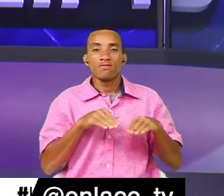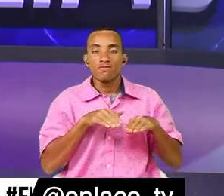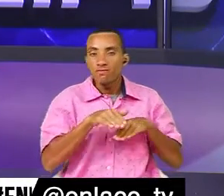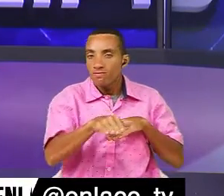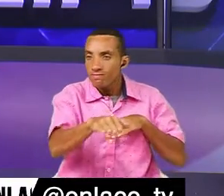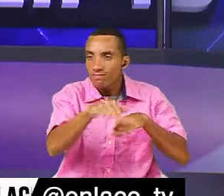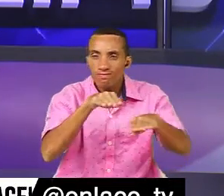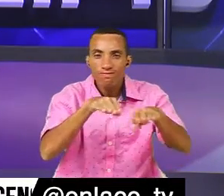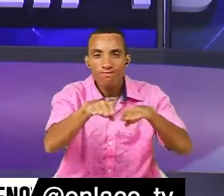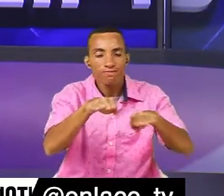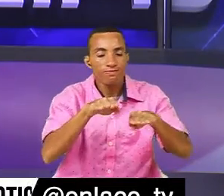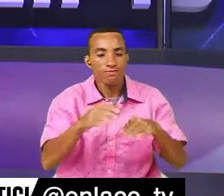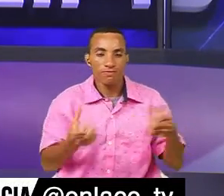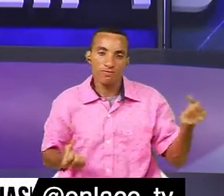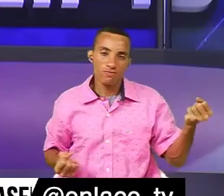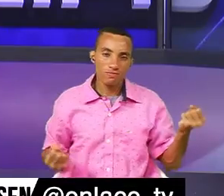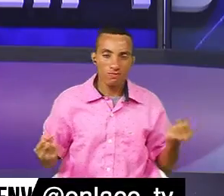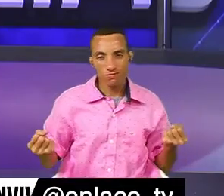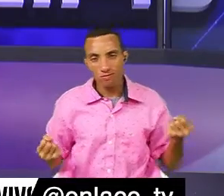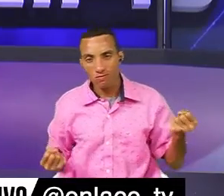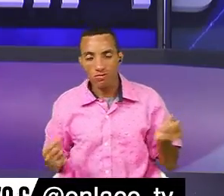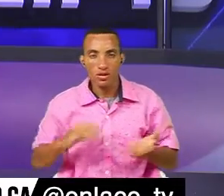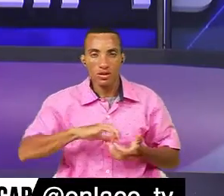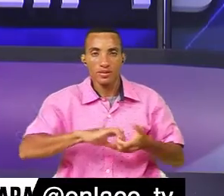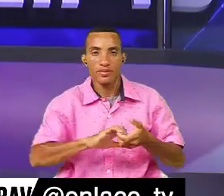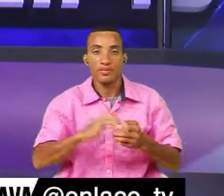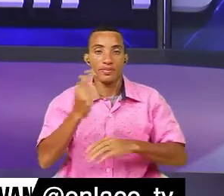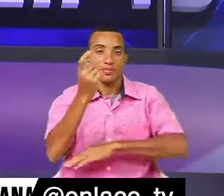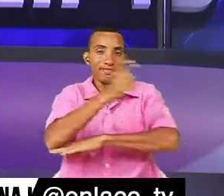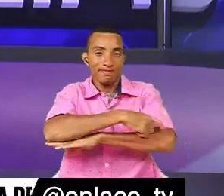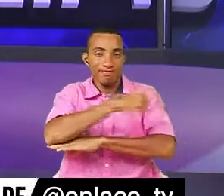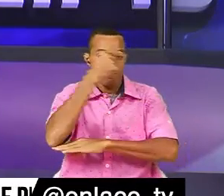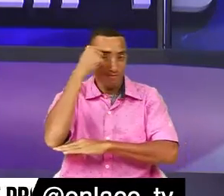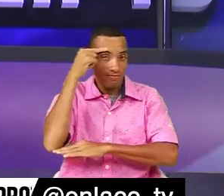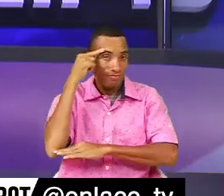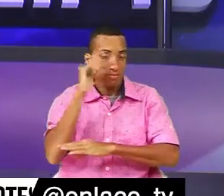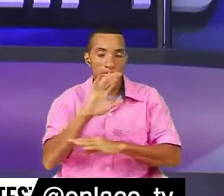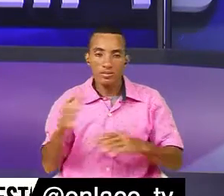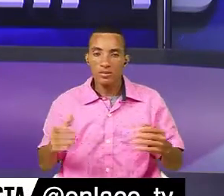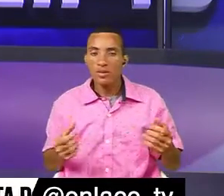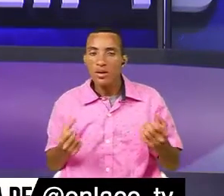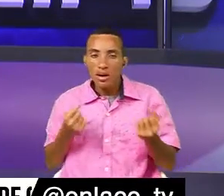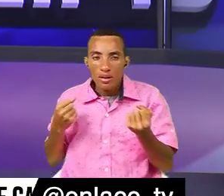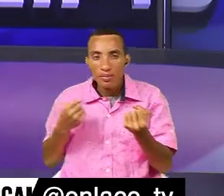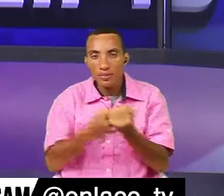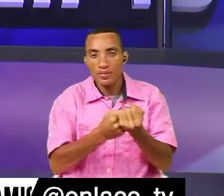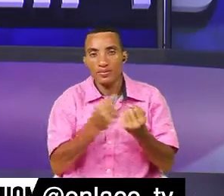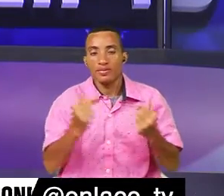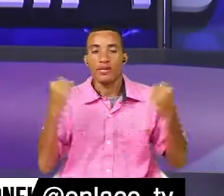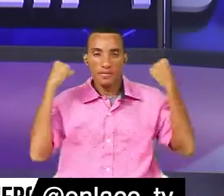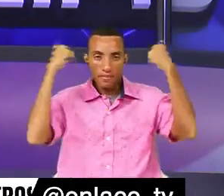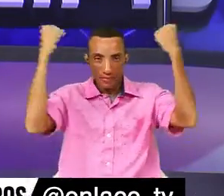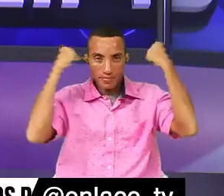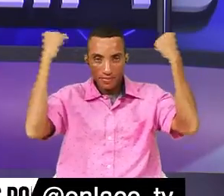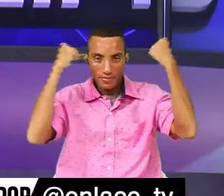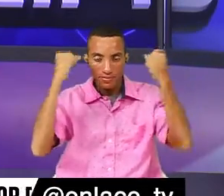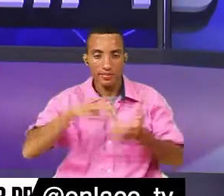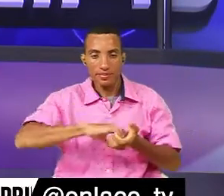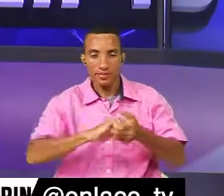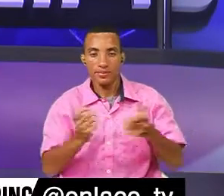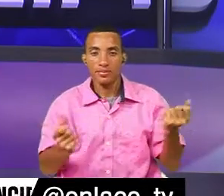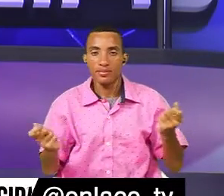ciudad, conductores de vehículos transportadores de hidrocarburos manifestaron su respaldo al paro camionero nacional. Exigen soluciones por parte